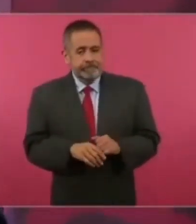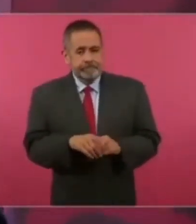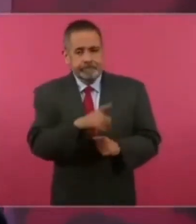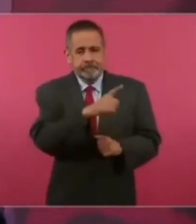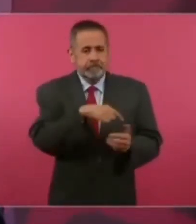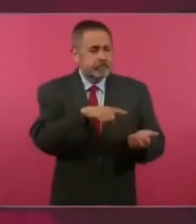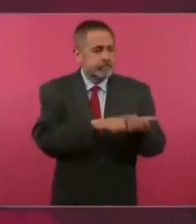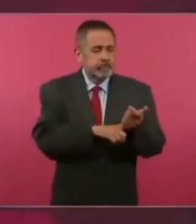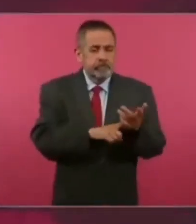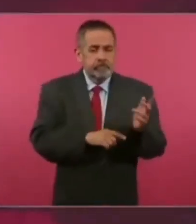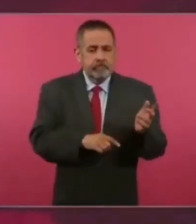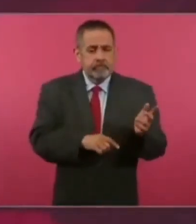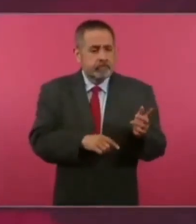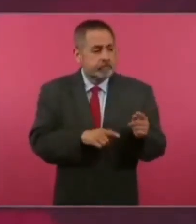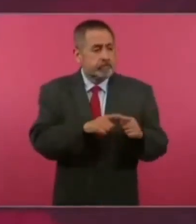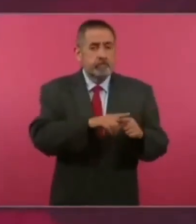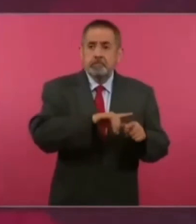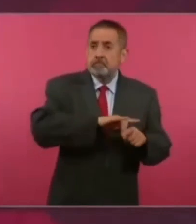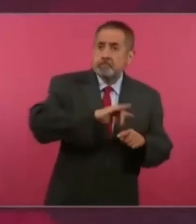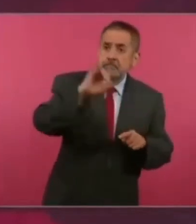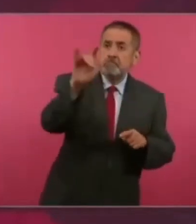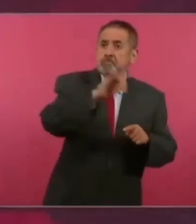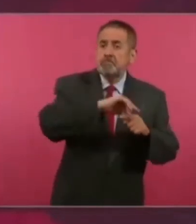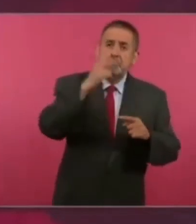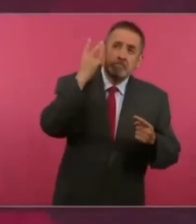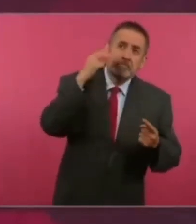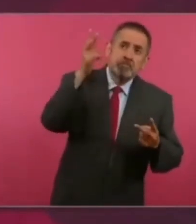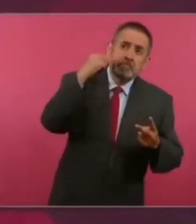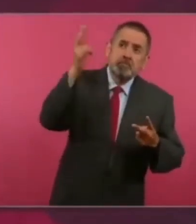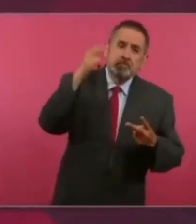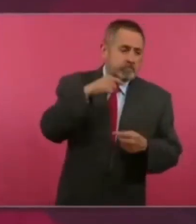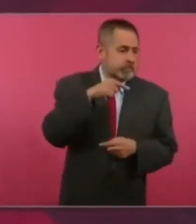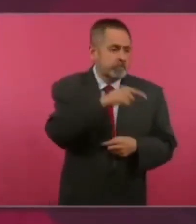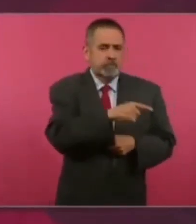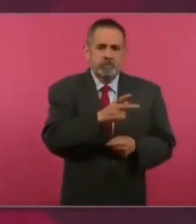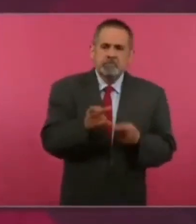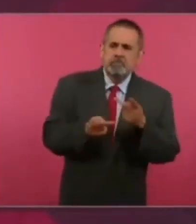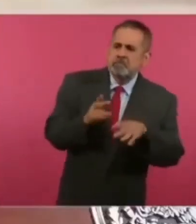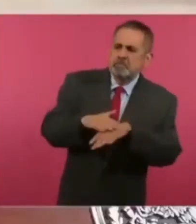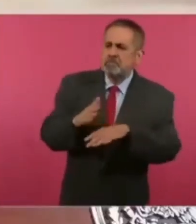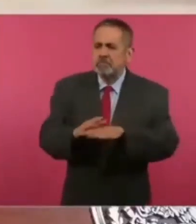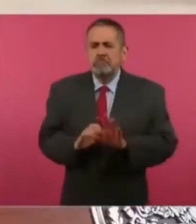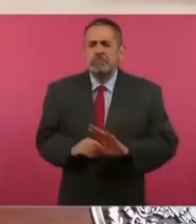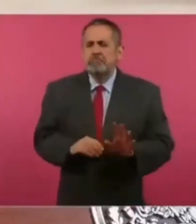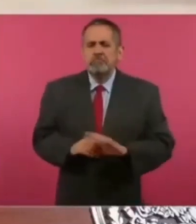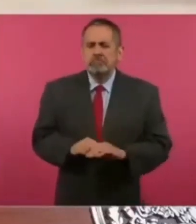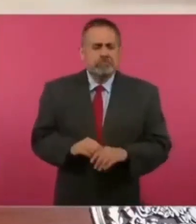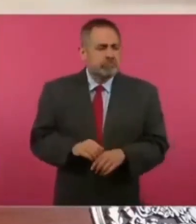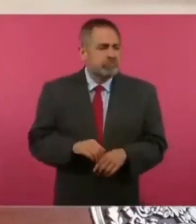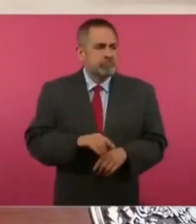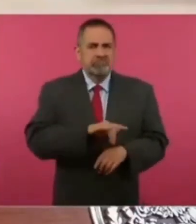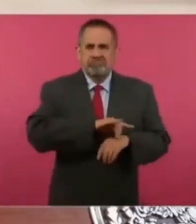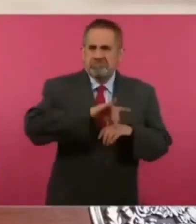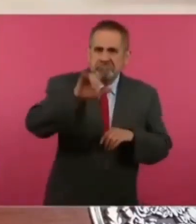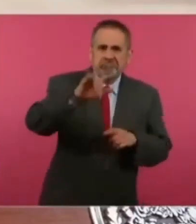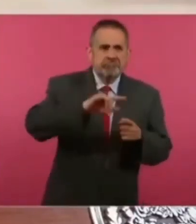los cuestionaban cuando iban al extranjero con no un avión, dos